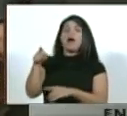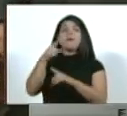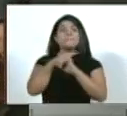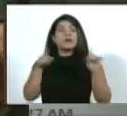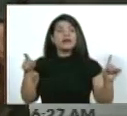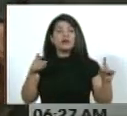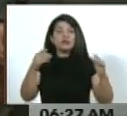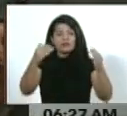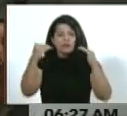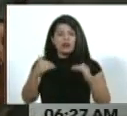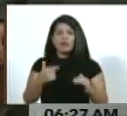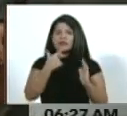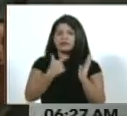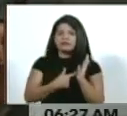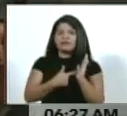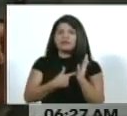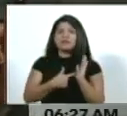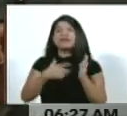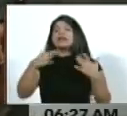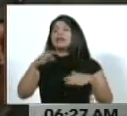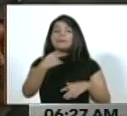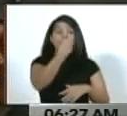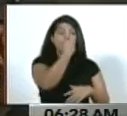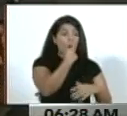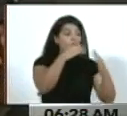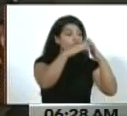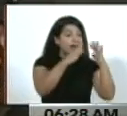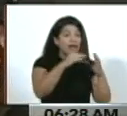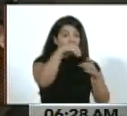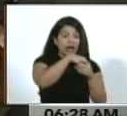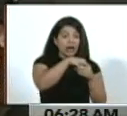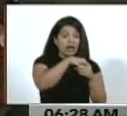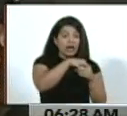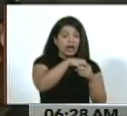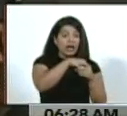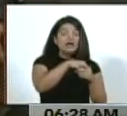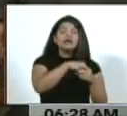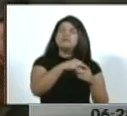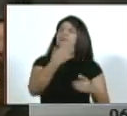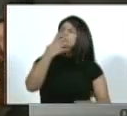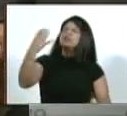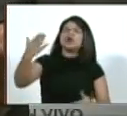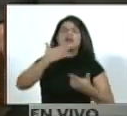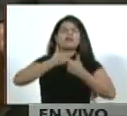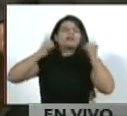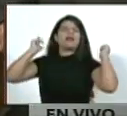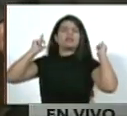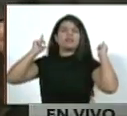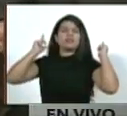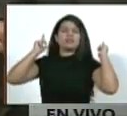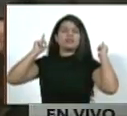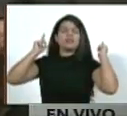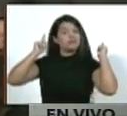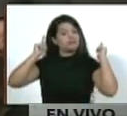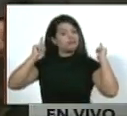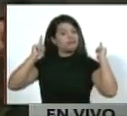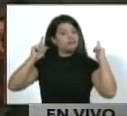himno. Y el pobre en su choza, libertad pidió, es